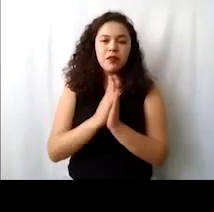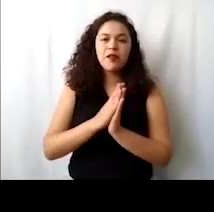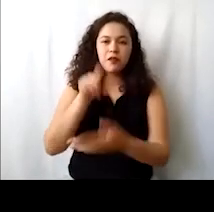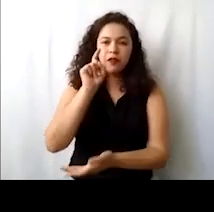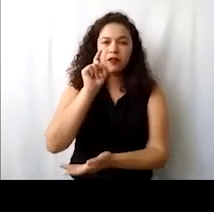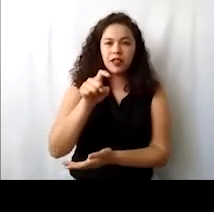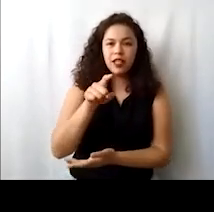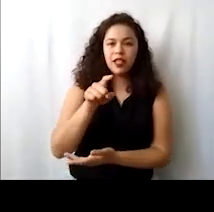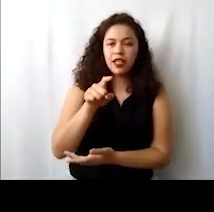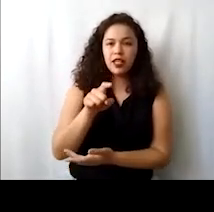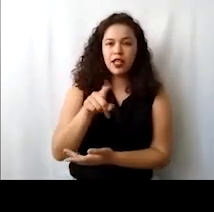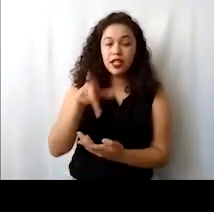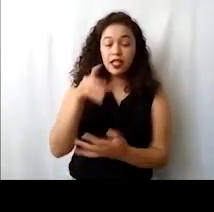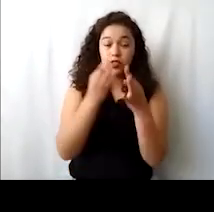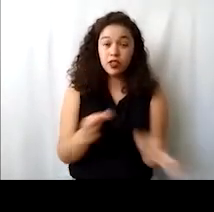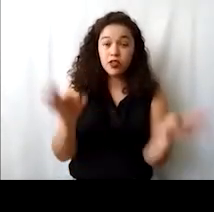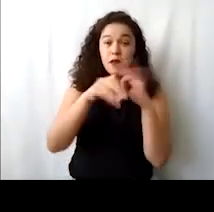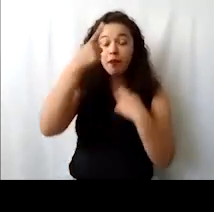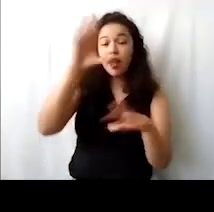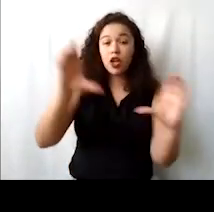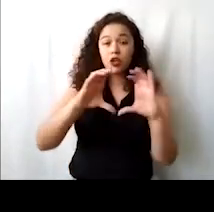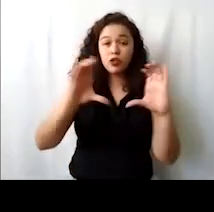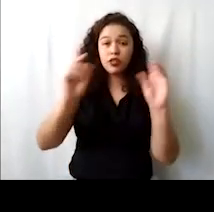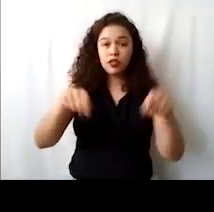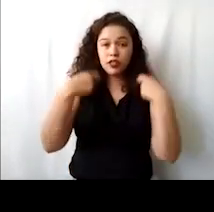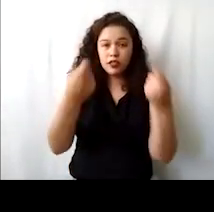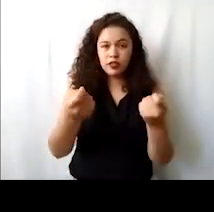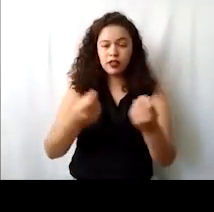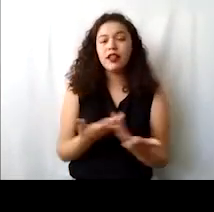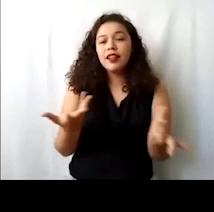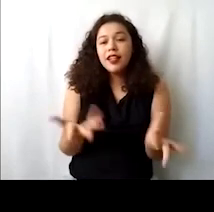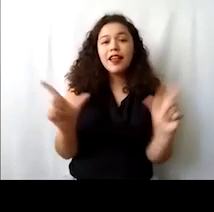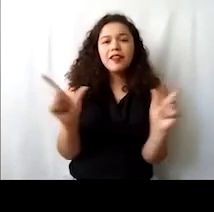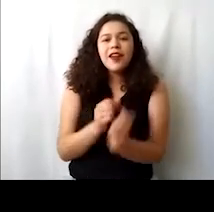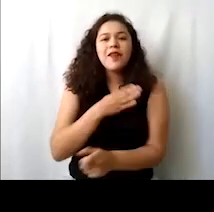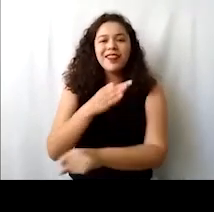un requisito importante para su constancia. Bueno, sin más, que tengan buena tarde.